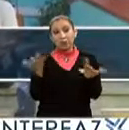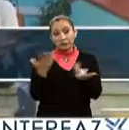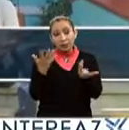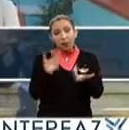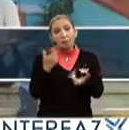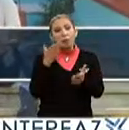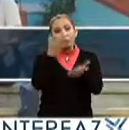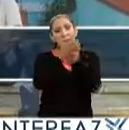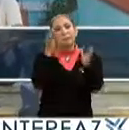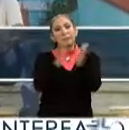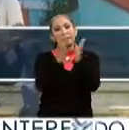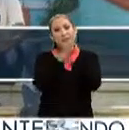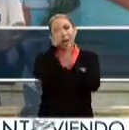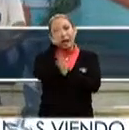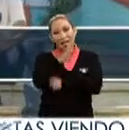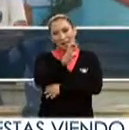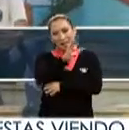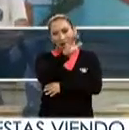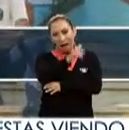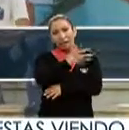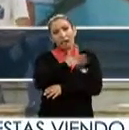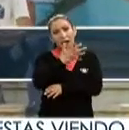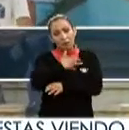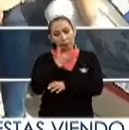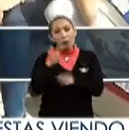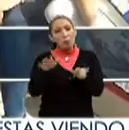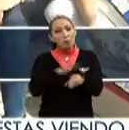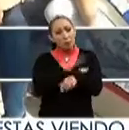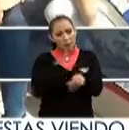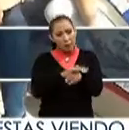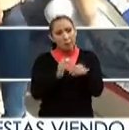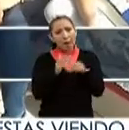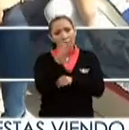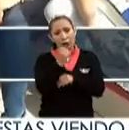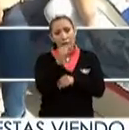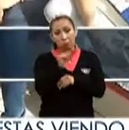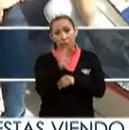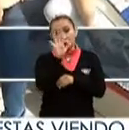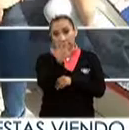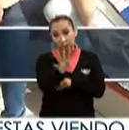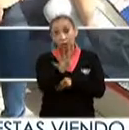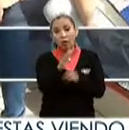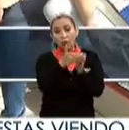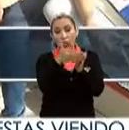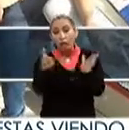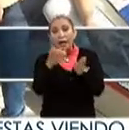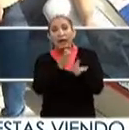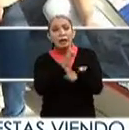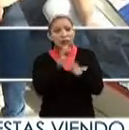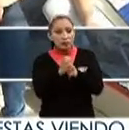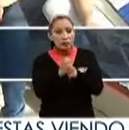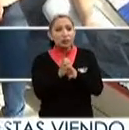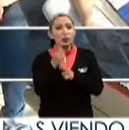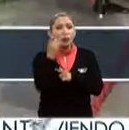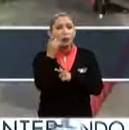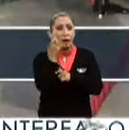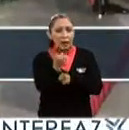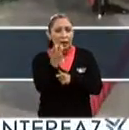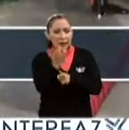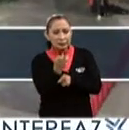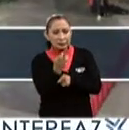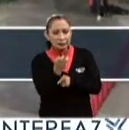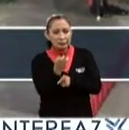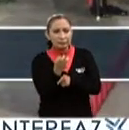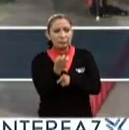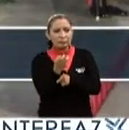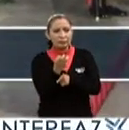las que participamos para la beca, teníamos un promedio mayor a 9.5. Claro. Entonces, creo que eso